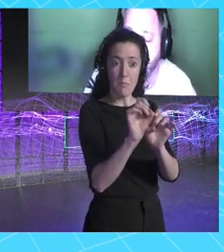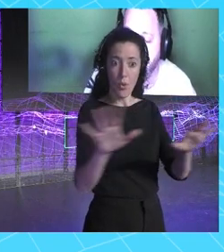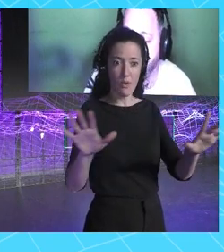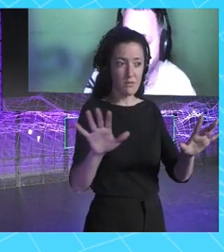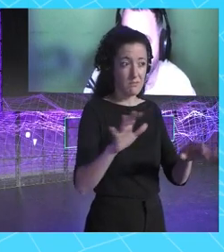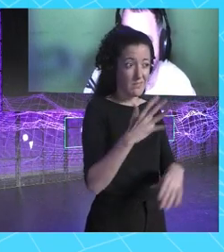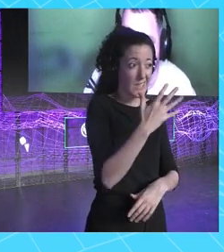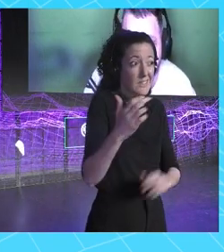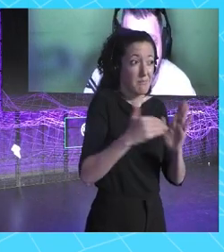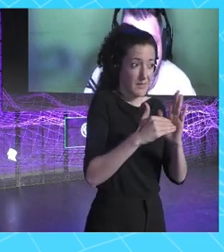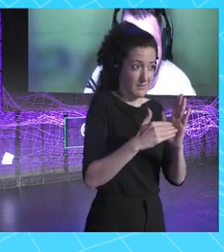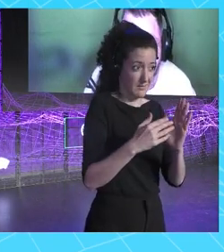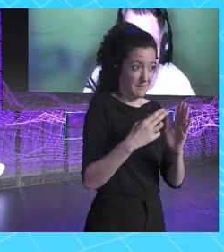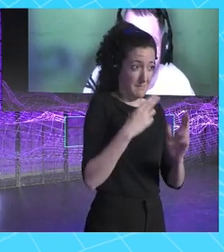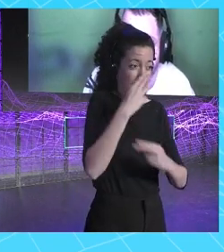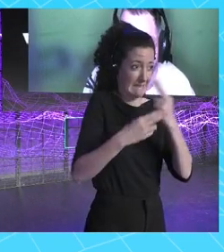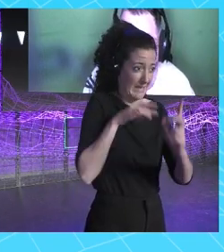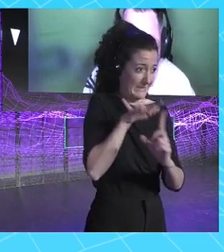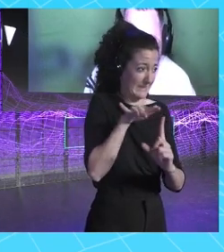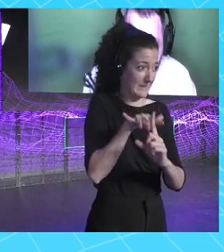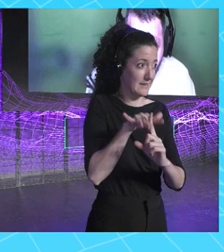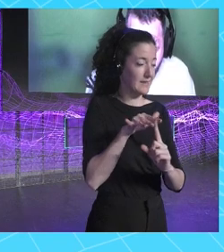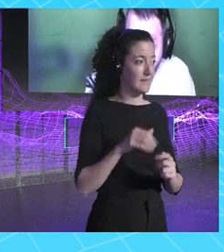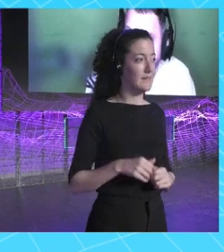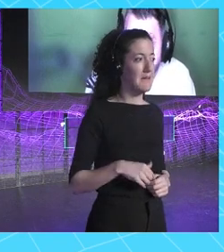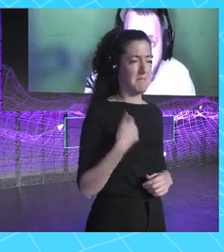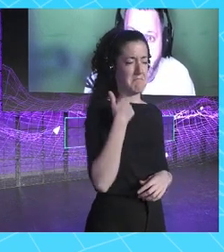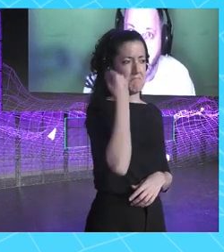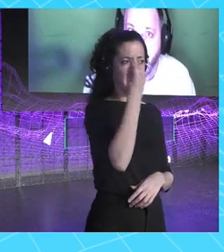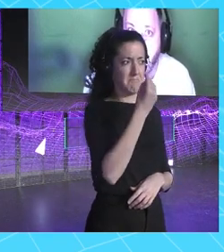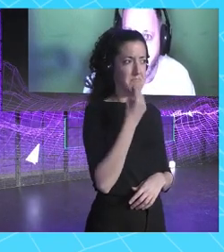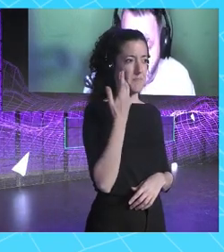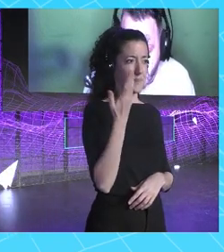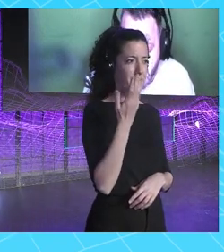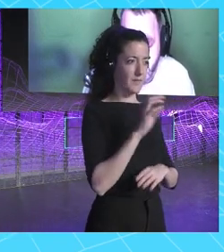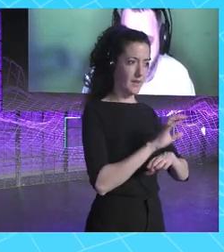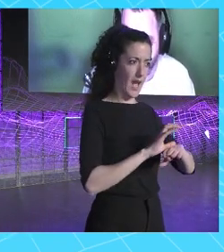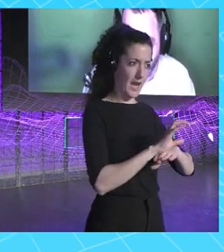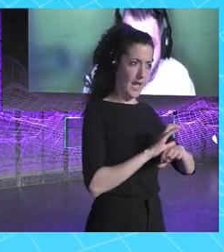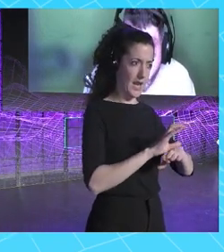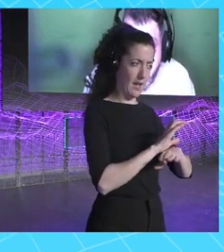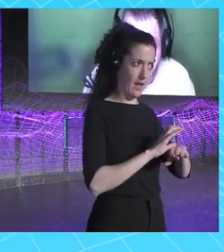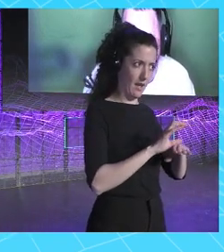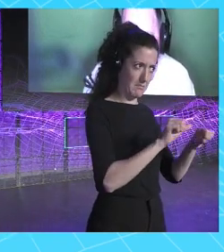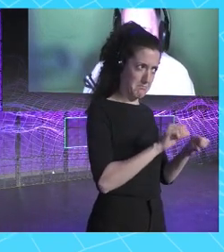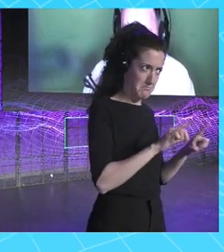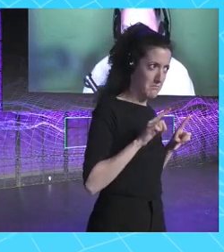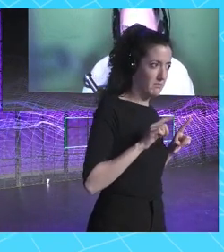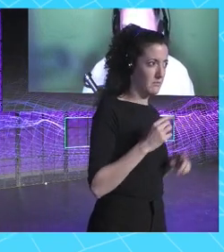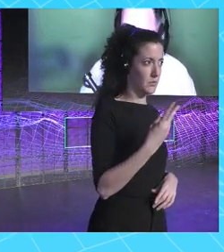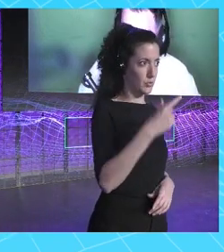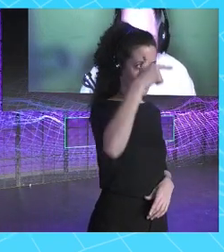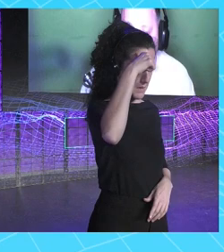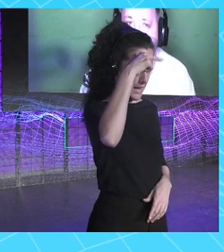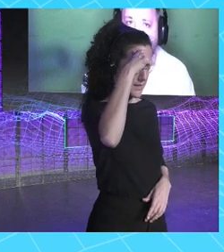lo que yo quiero hacer es reflexionar no podemos estar de acuerdo no yo había hecho una carrera había hecho dos Masters dirigía una empresa que decir